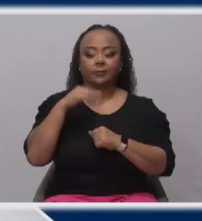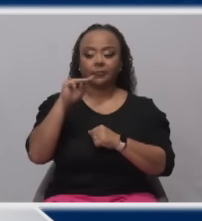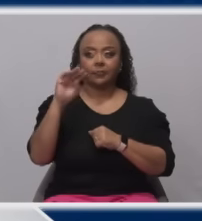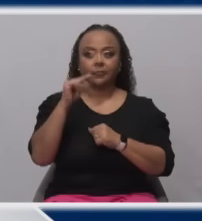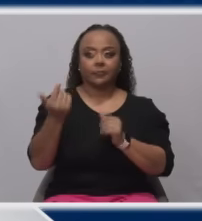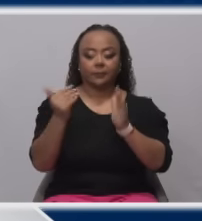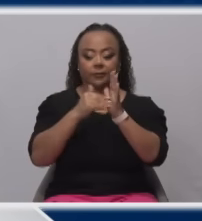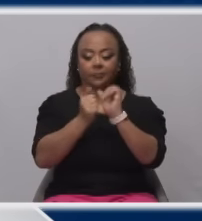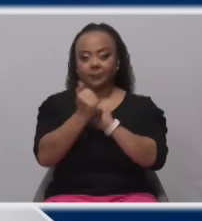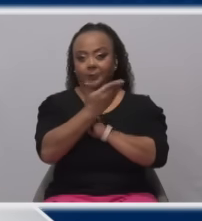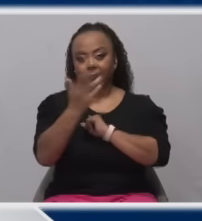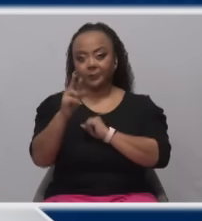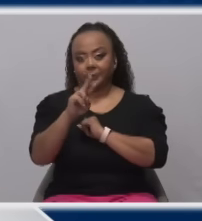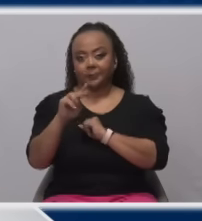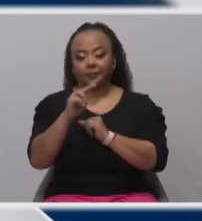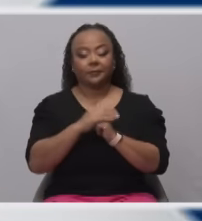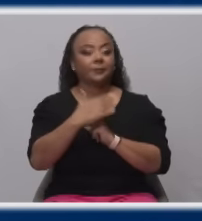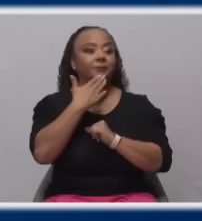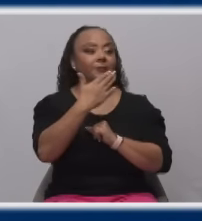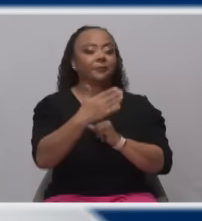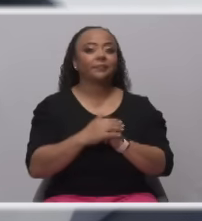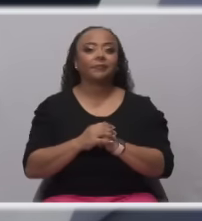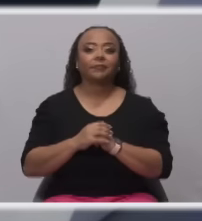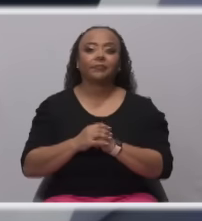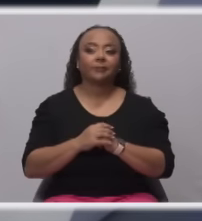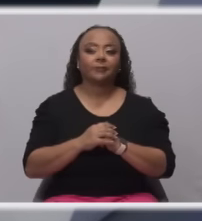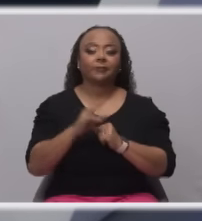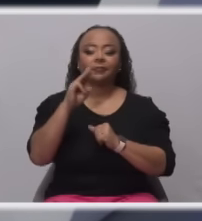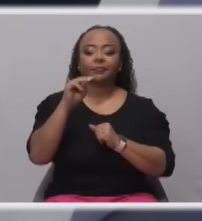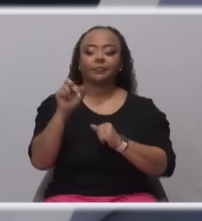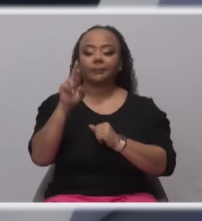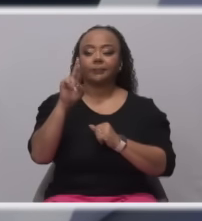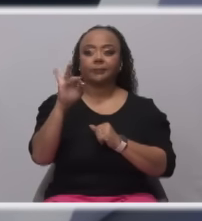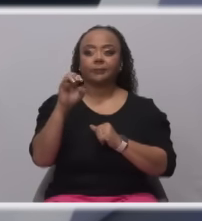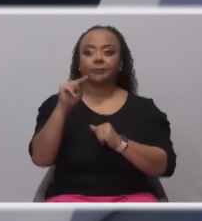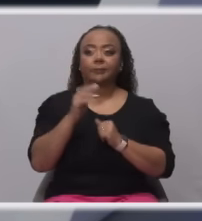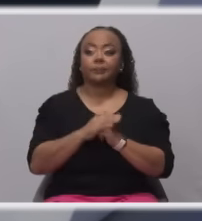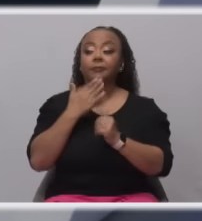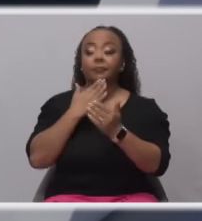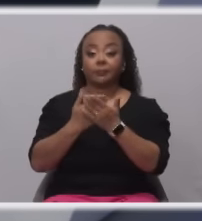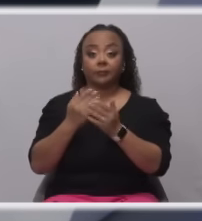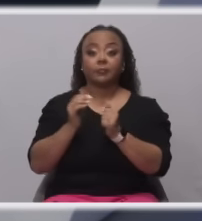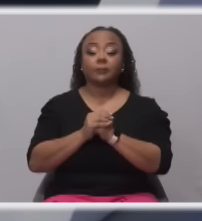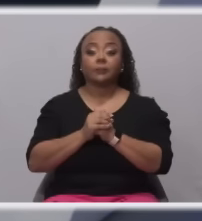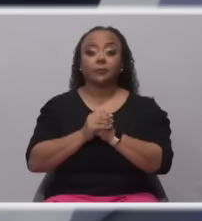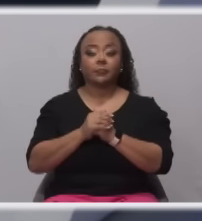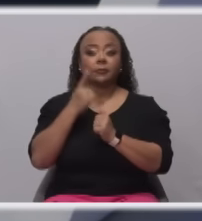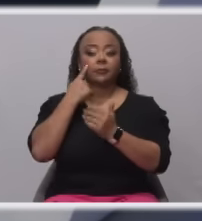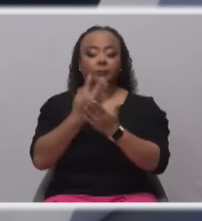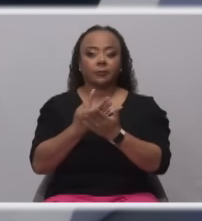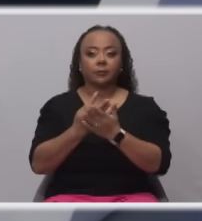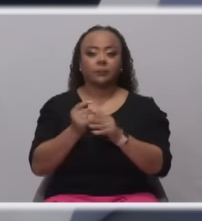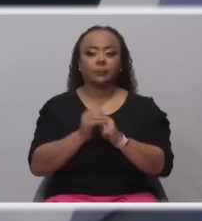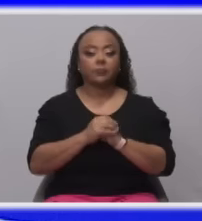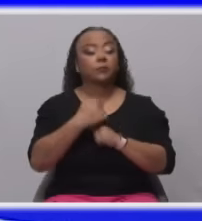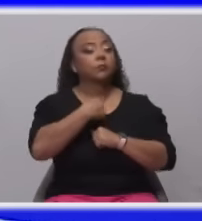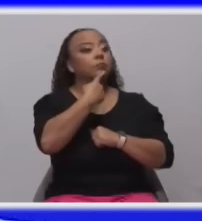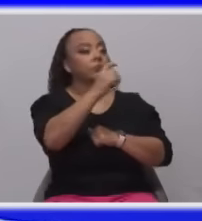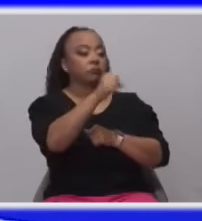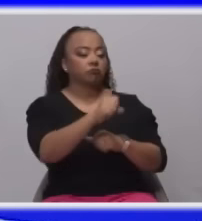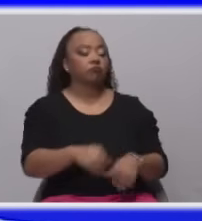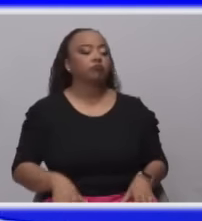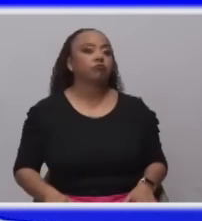regreso con ustedes compañeros Gracias mi querido Martín buena prueba para Sporting es la prue más brava Sporting Yo diría que